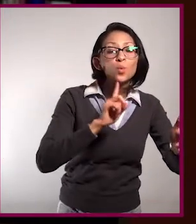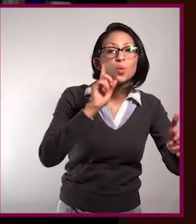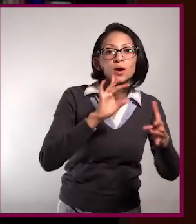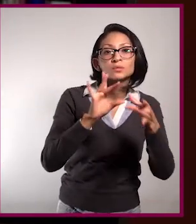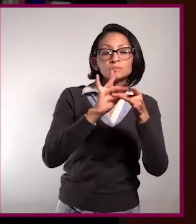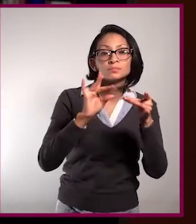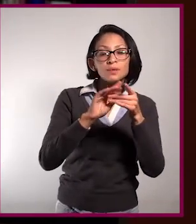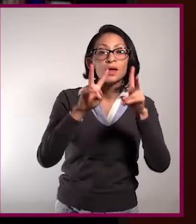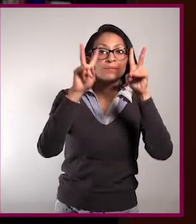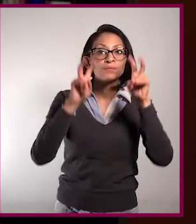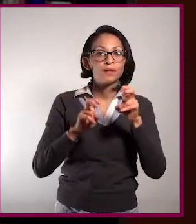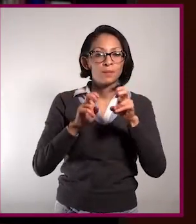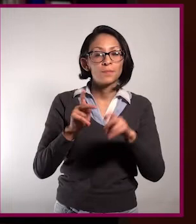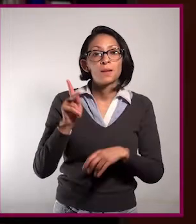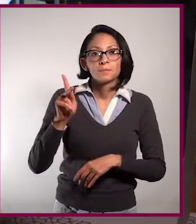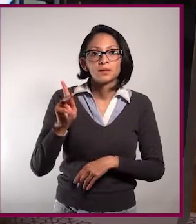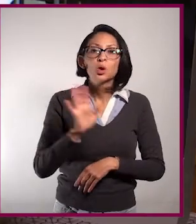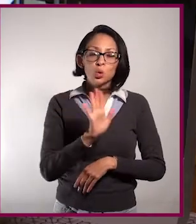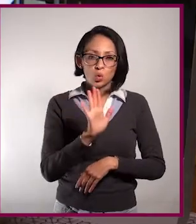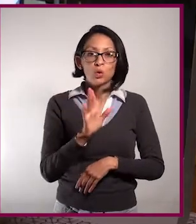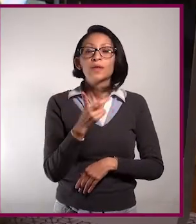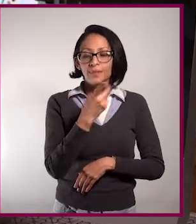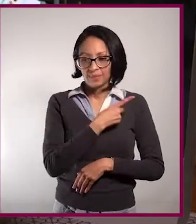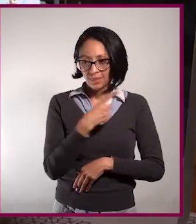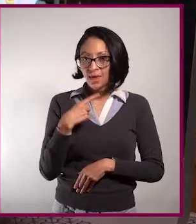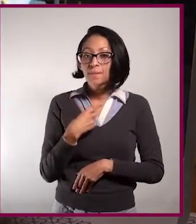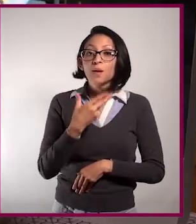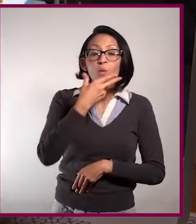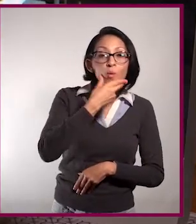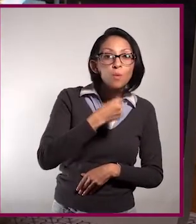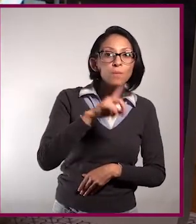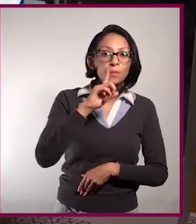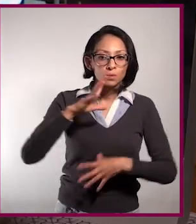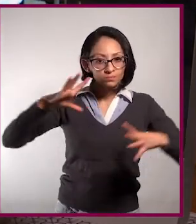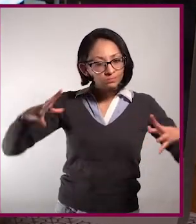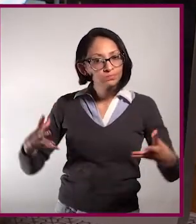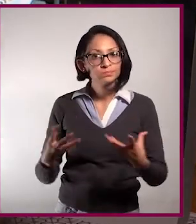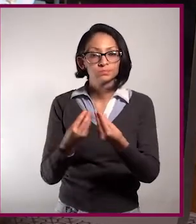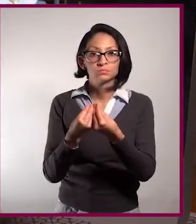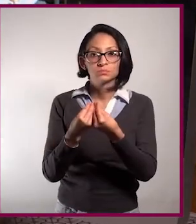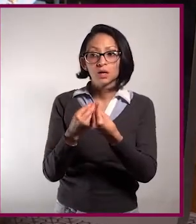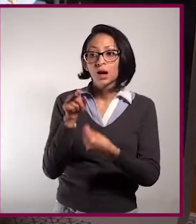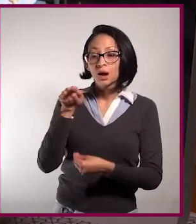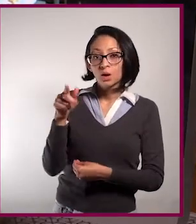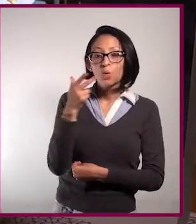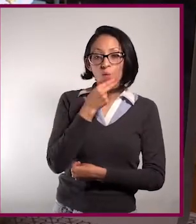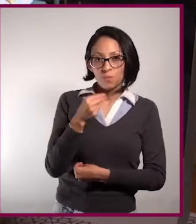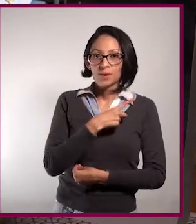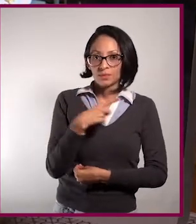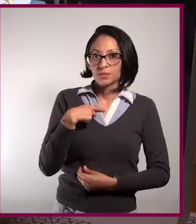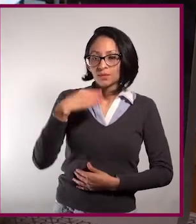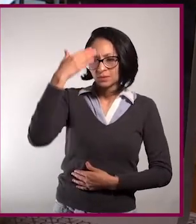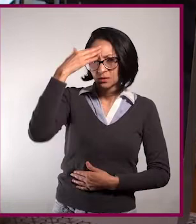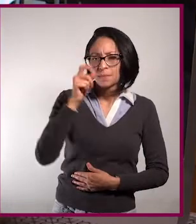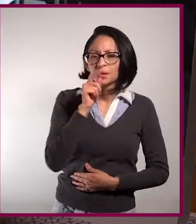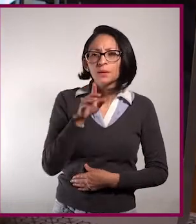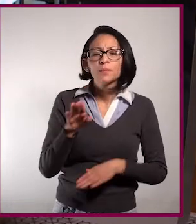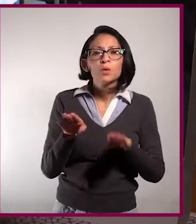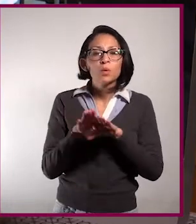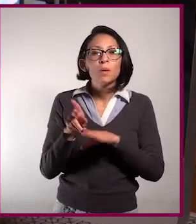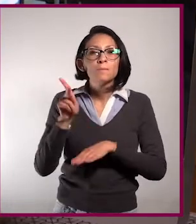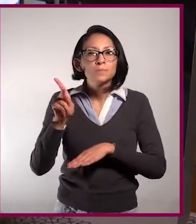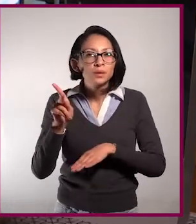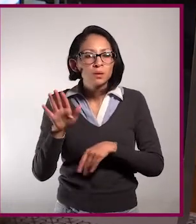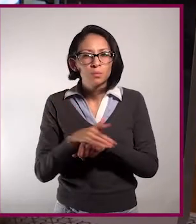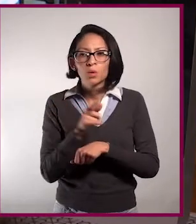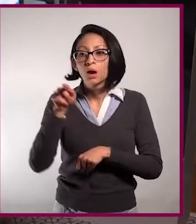tema de la menstruación, sino también hay que hacer partícipes a los hombres, hay que también decirles cómo funciona el ciclo menstrual de las mujeres para